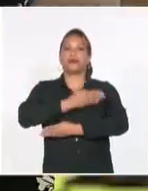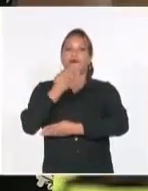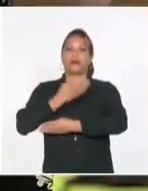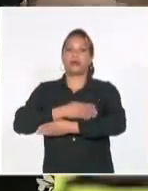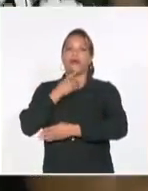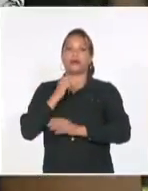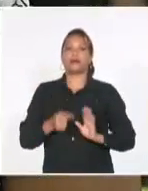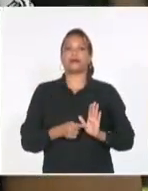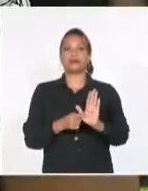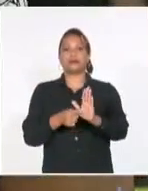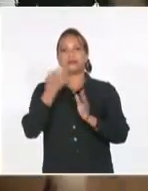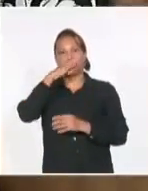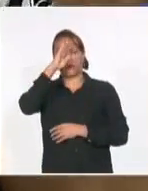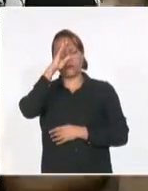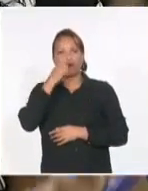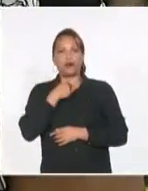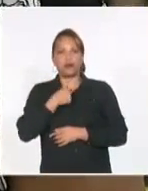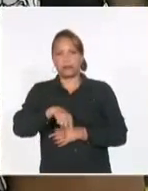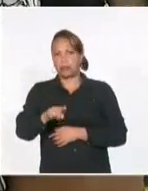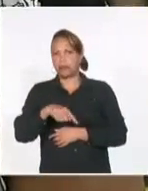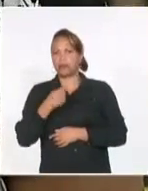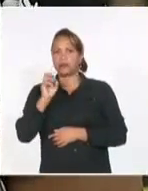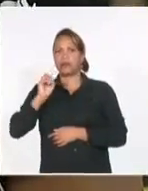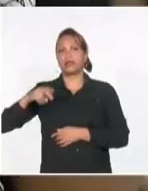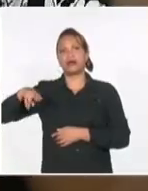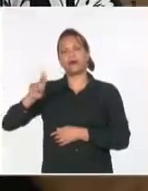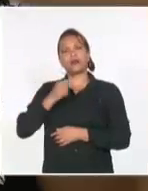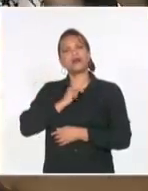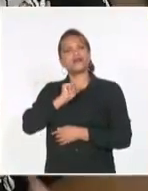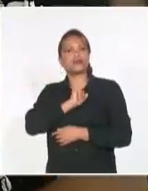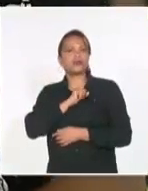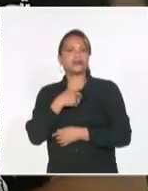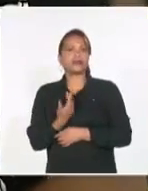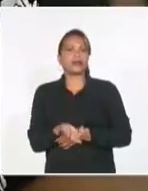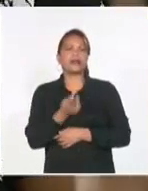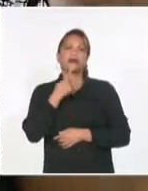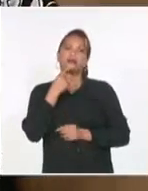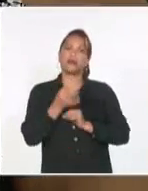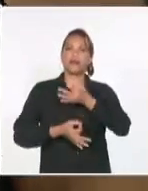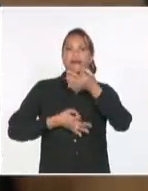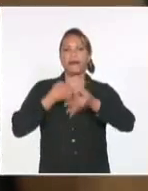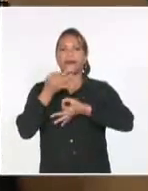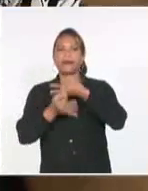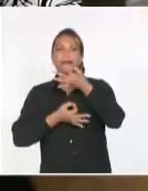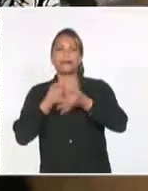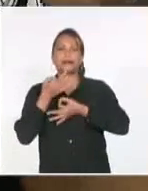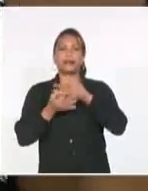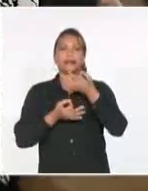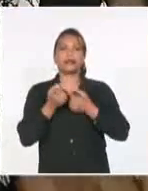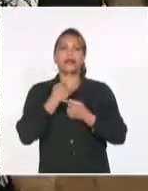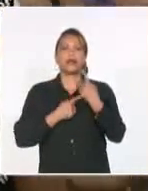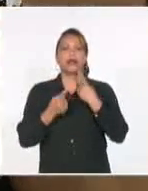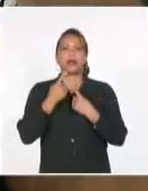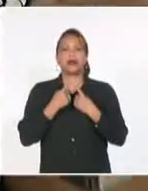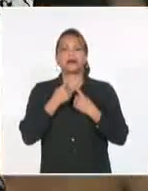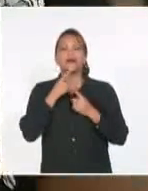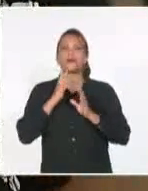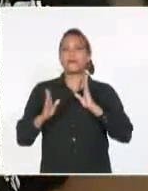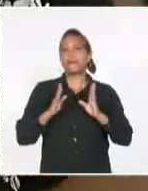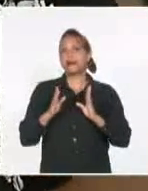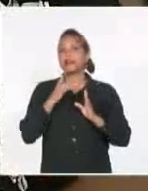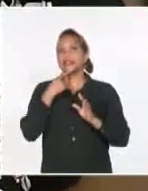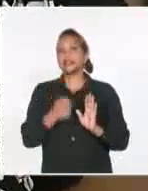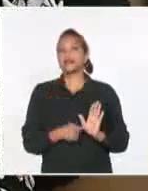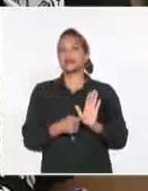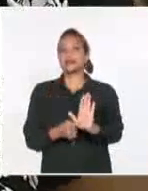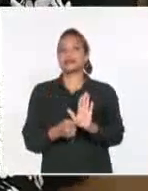Cuba próximamente en la ONU. Y quisiera que usted, por favor, también nos adelantara que parte de eso que va a